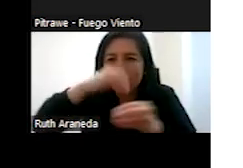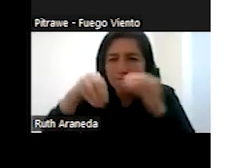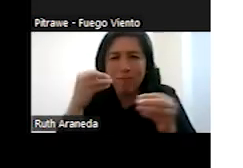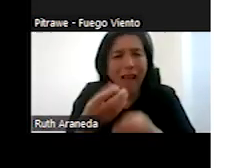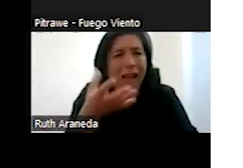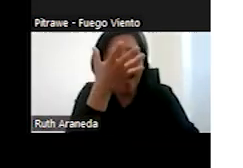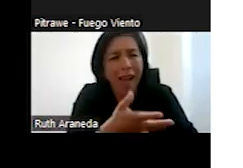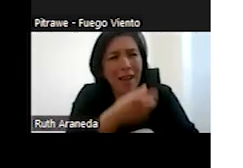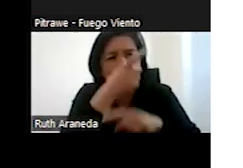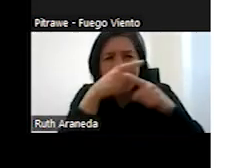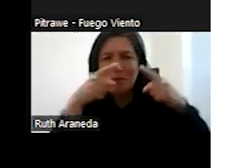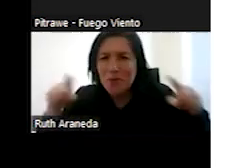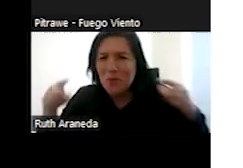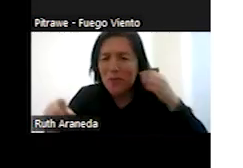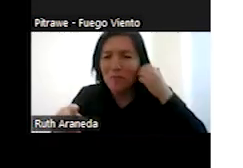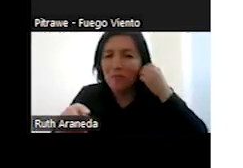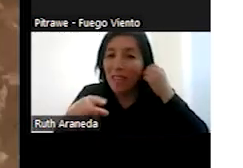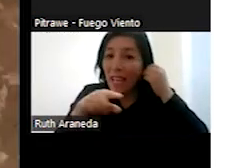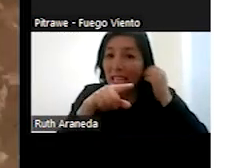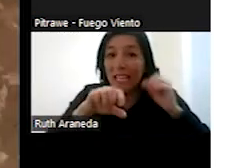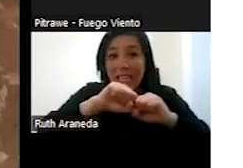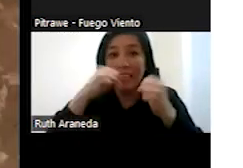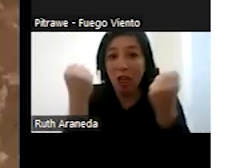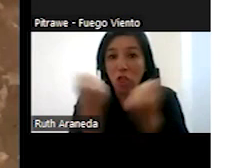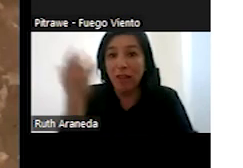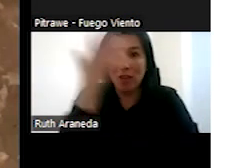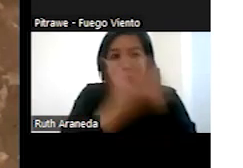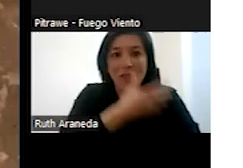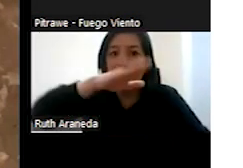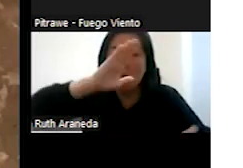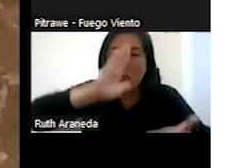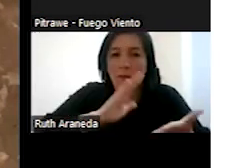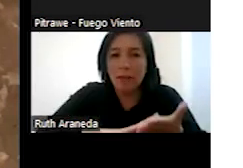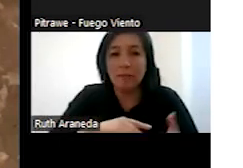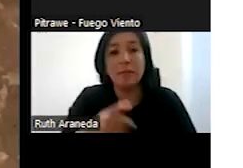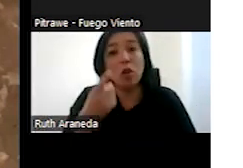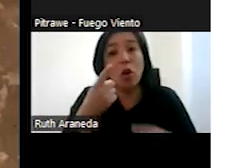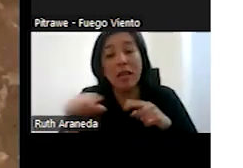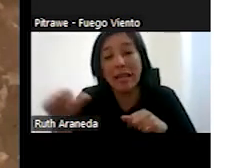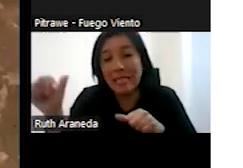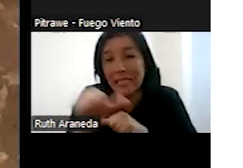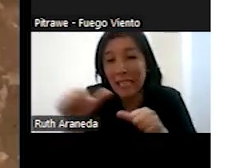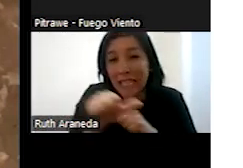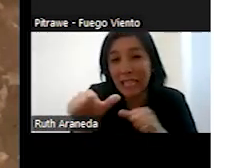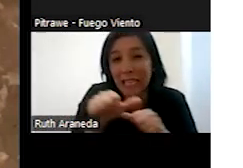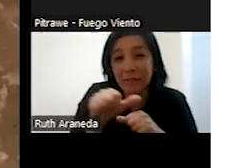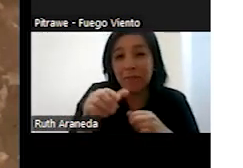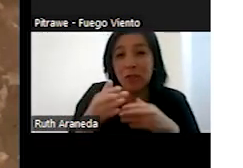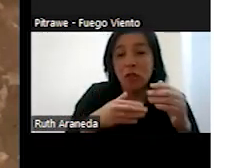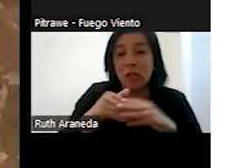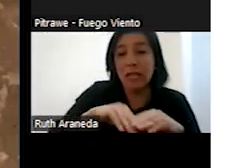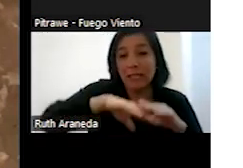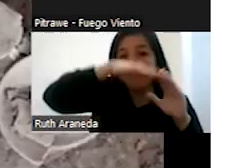de individuos en lo que es el estado de Quillota actualmente. Y este sitio muy cercano a los pies del Cerro